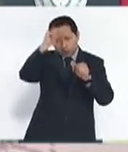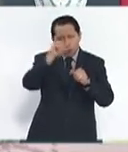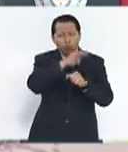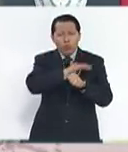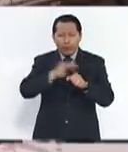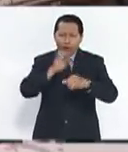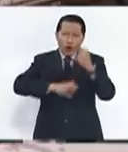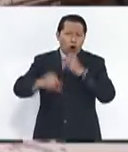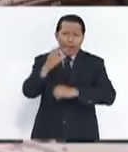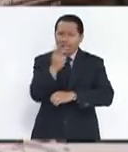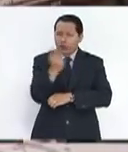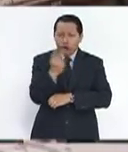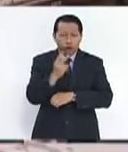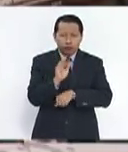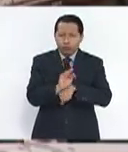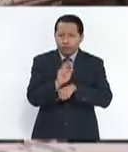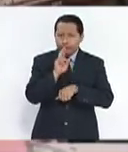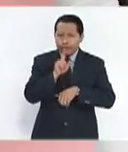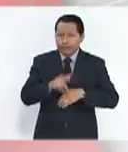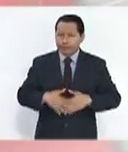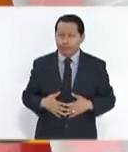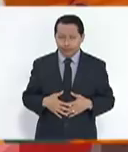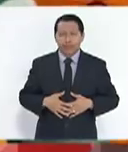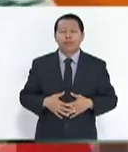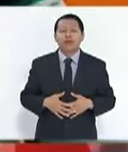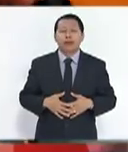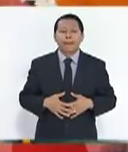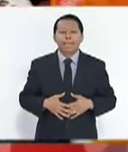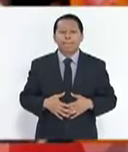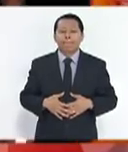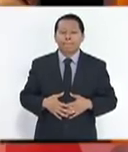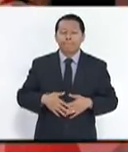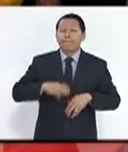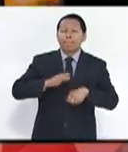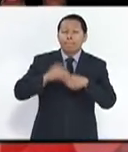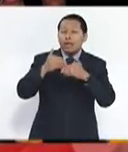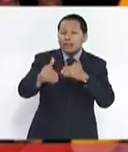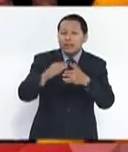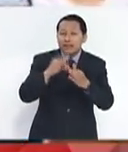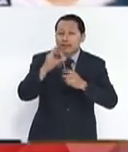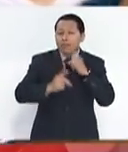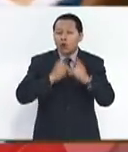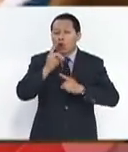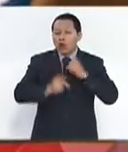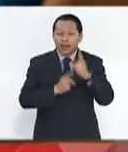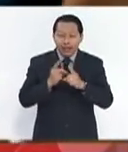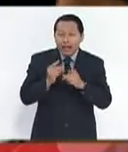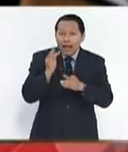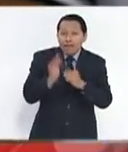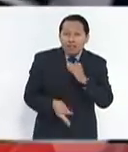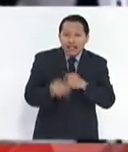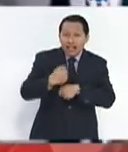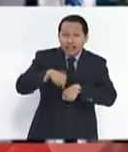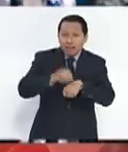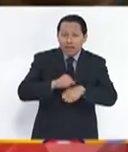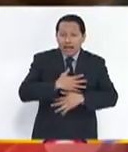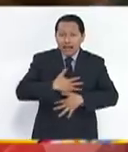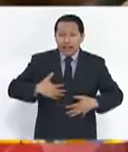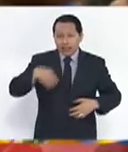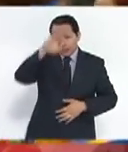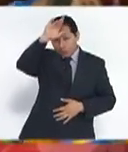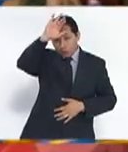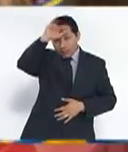el comercio entre ambas naciones. Y más adelante en los deportes, este fin de semana Tigres y